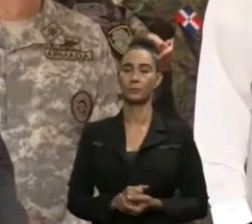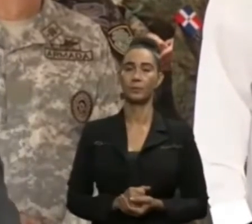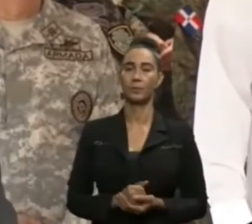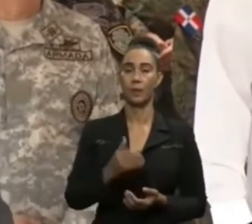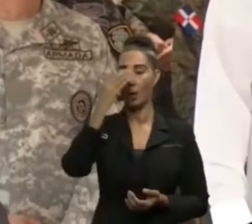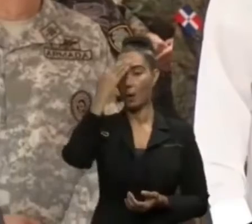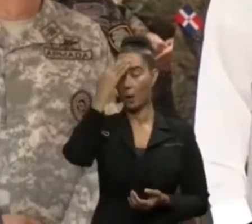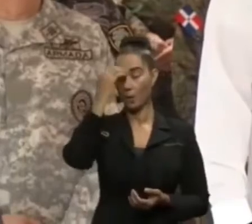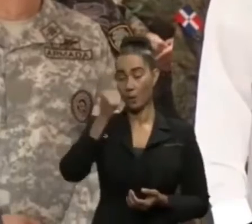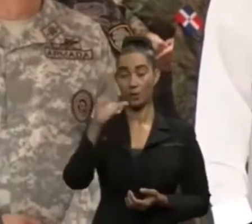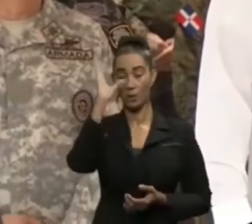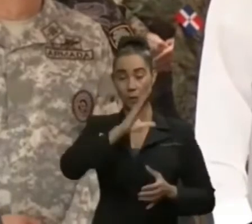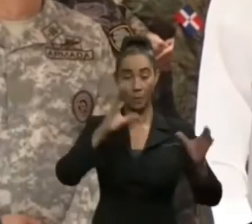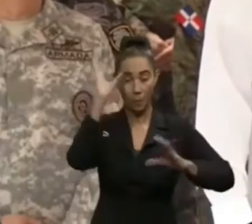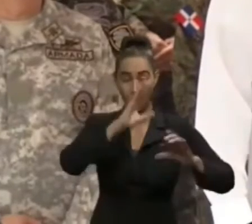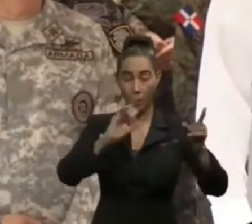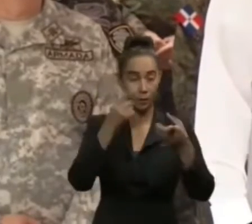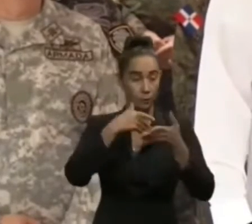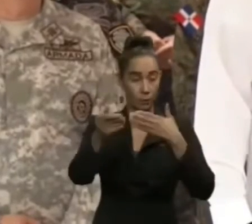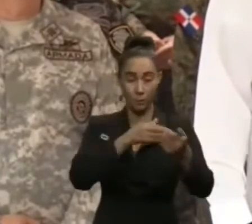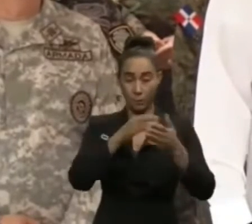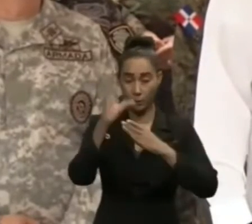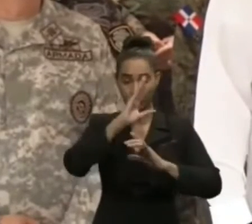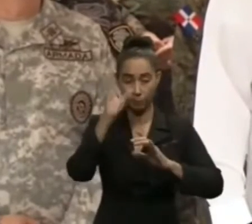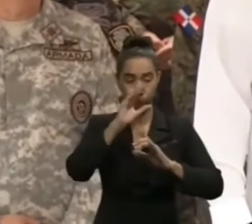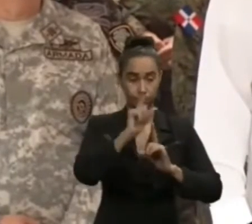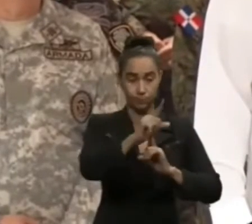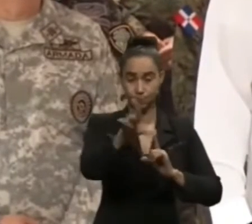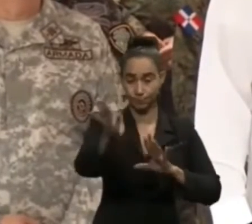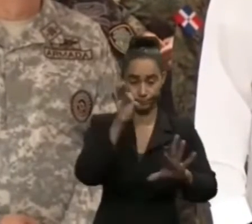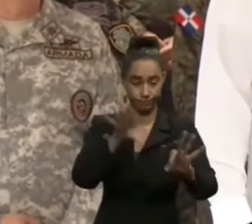Porque si no, se le va a buscar donde estén.